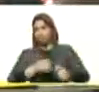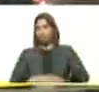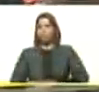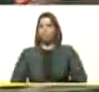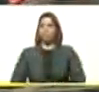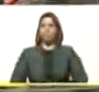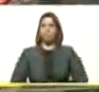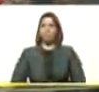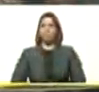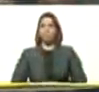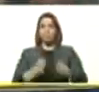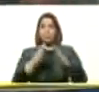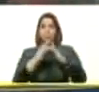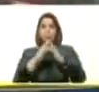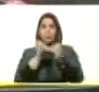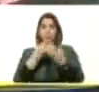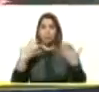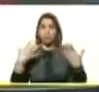desde la Casa Blanca,